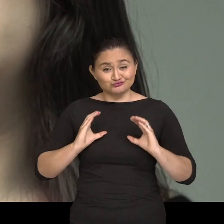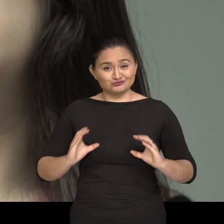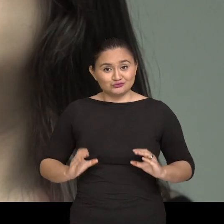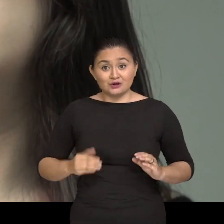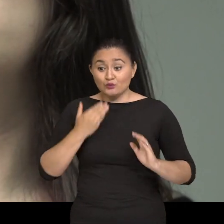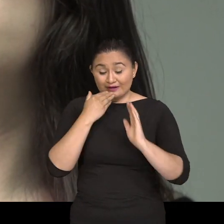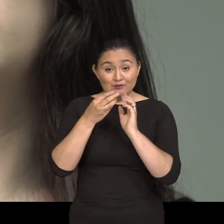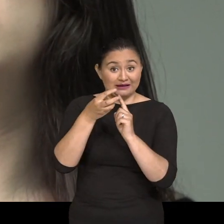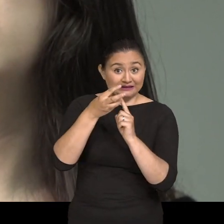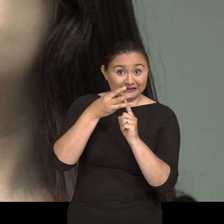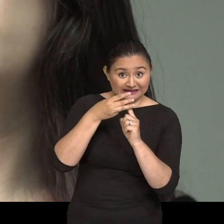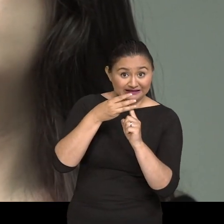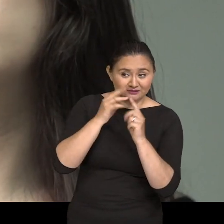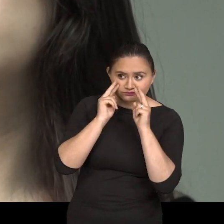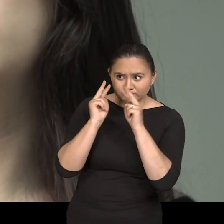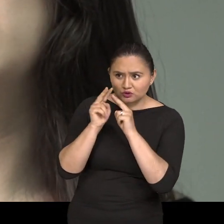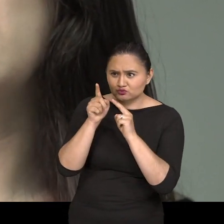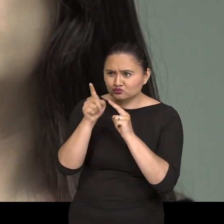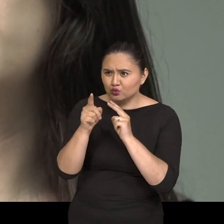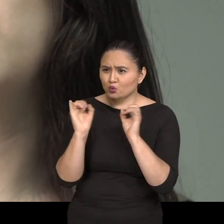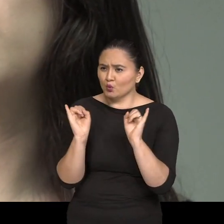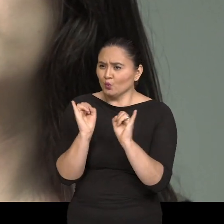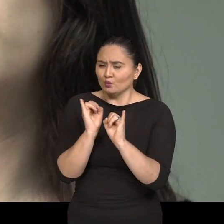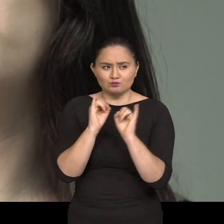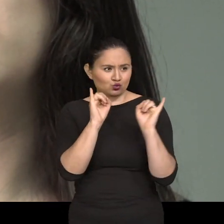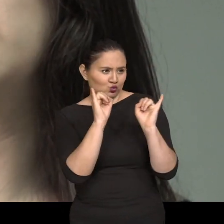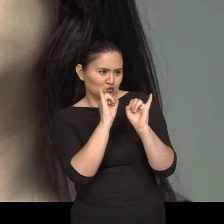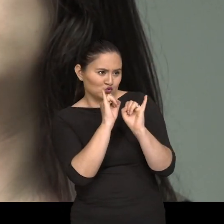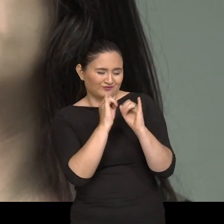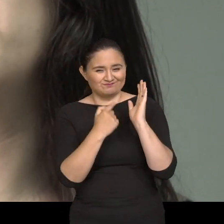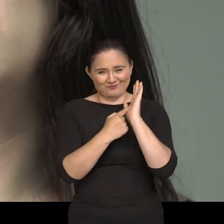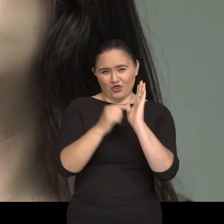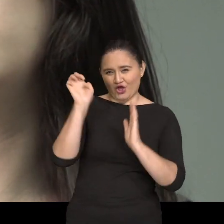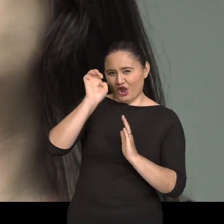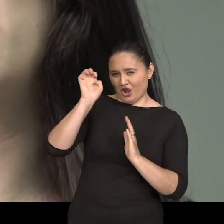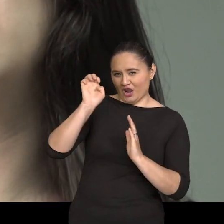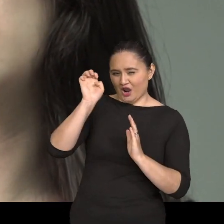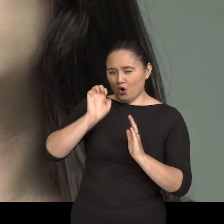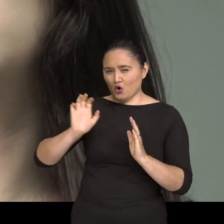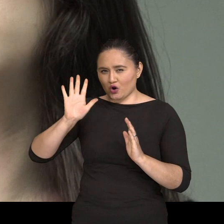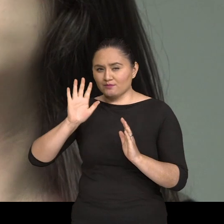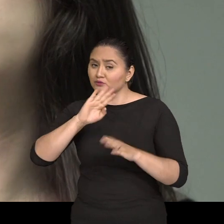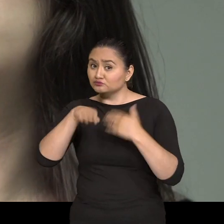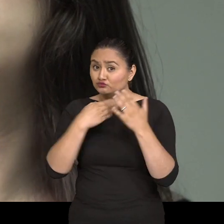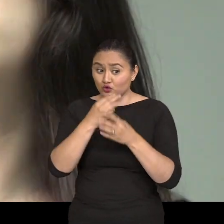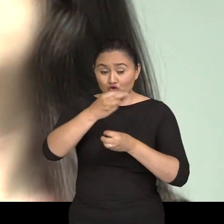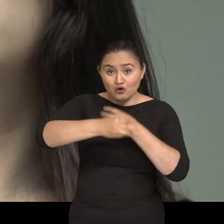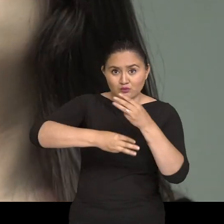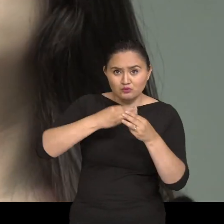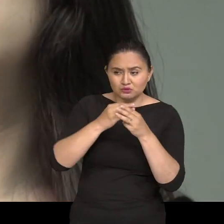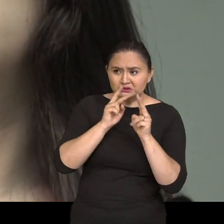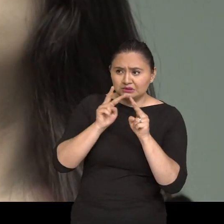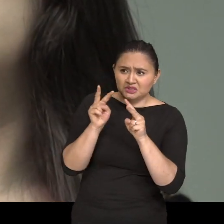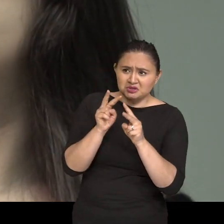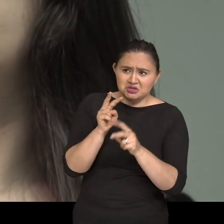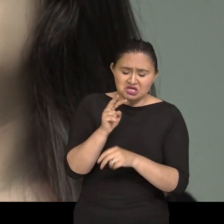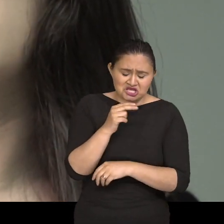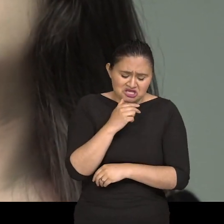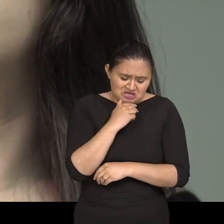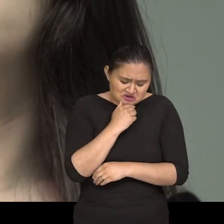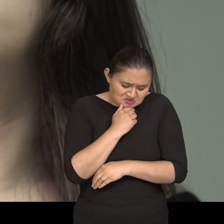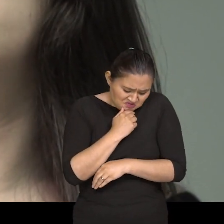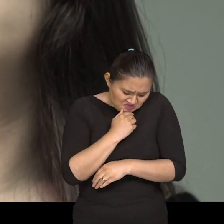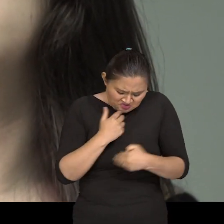sin el internet tu ves modelos que son delgadas modelos de europa que son las modelos más delgadas de todo el mundo entonces tú te sientes como que